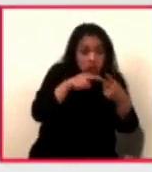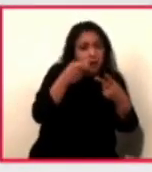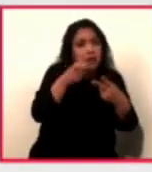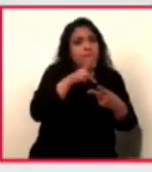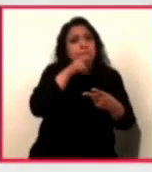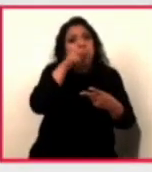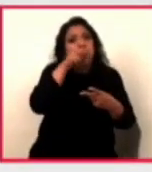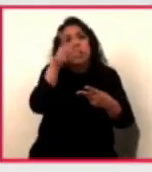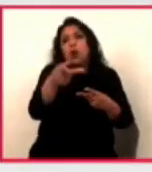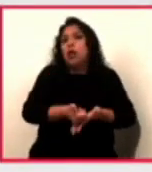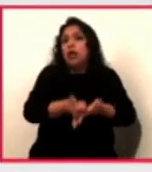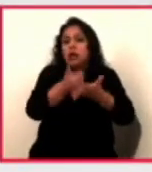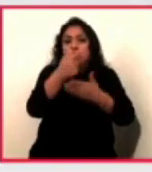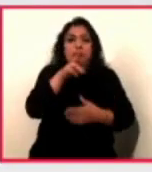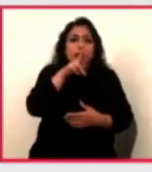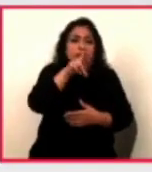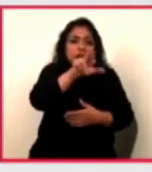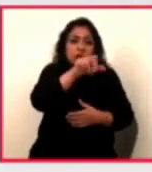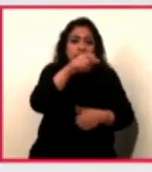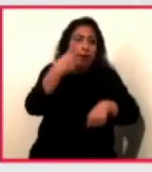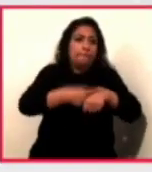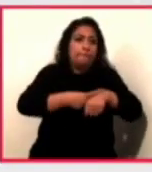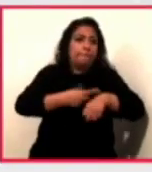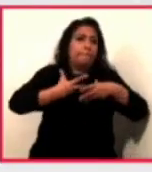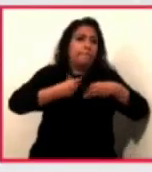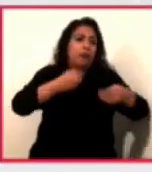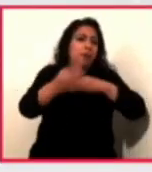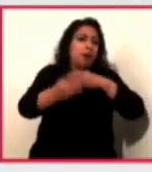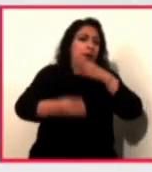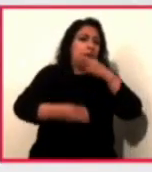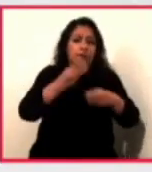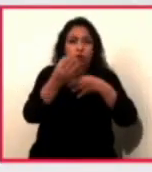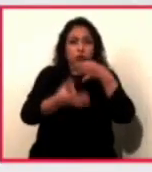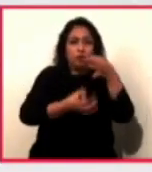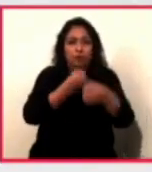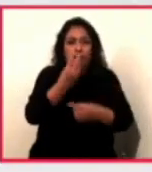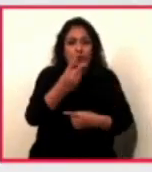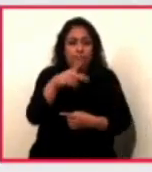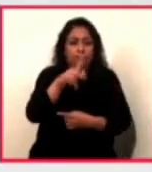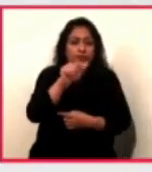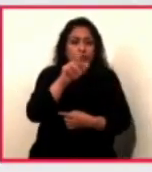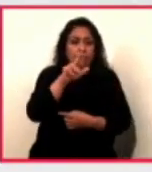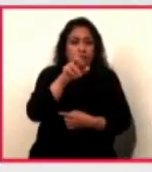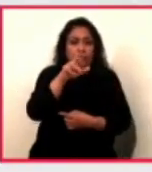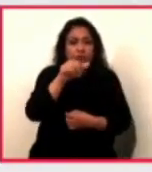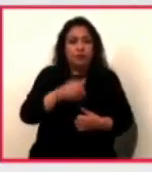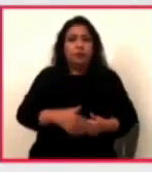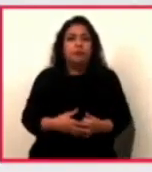opción para responder a esta pandemia. Noticias 22, Karen Rivera.